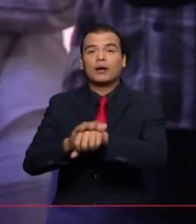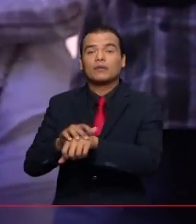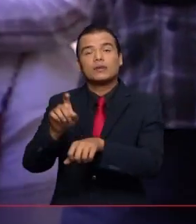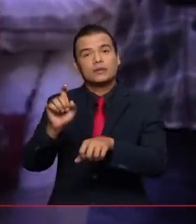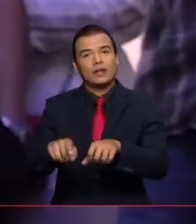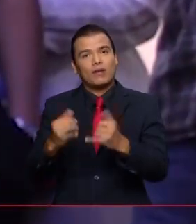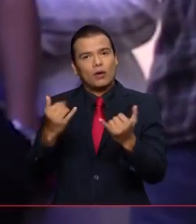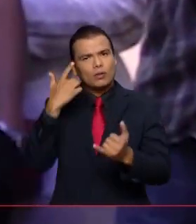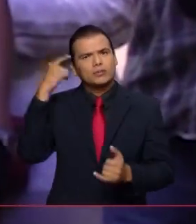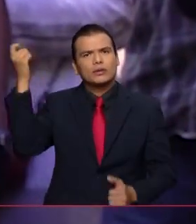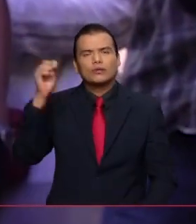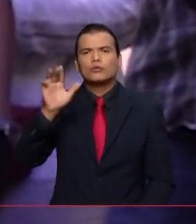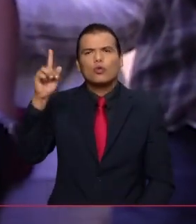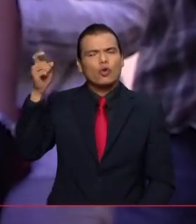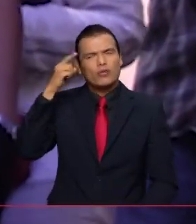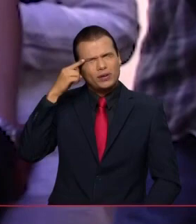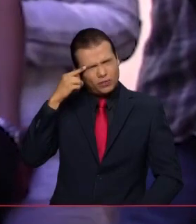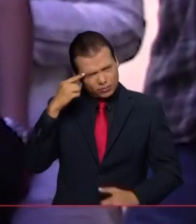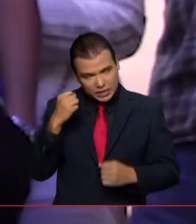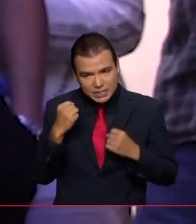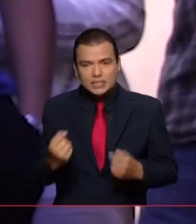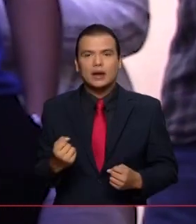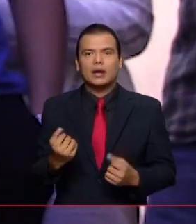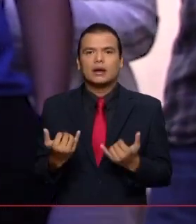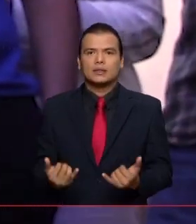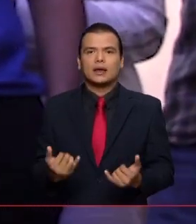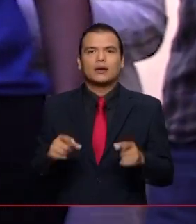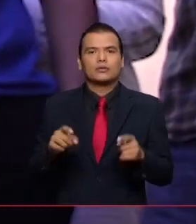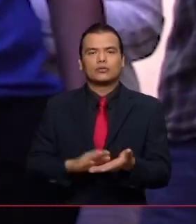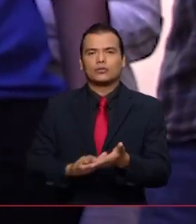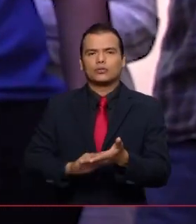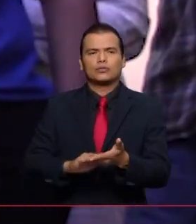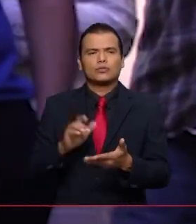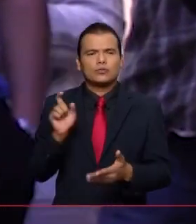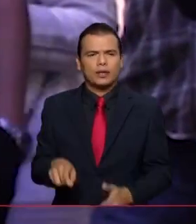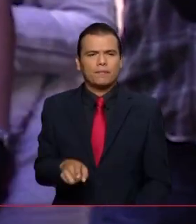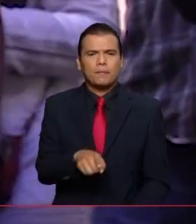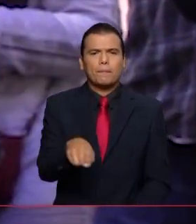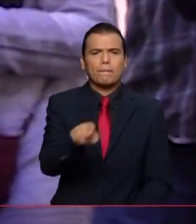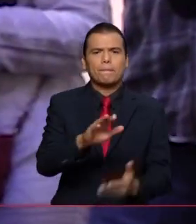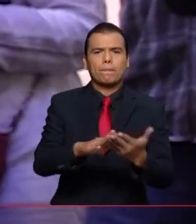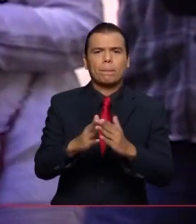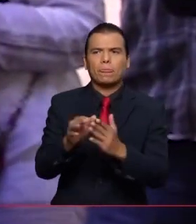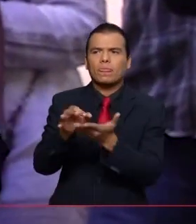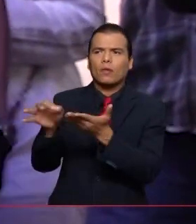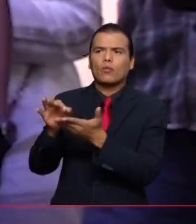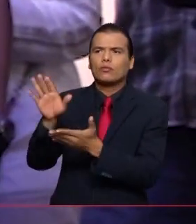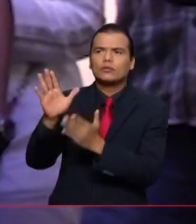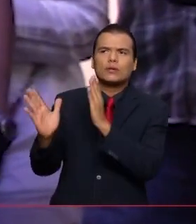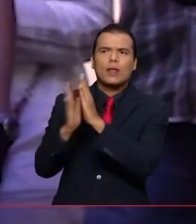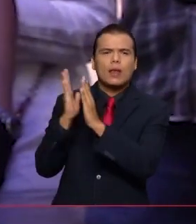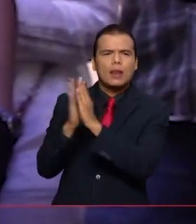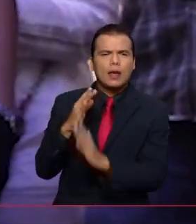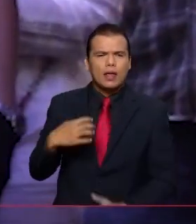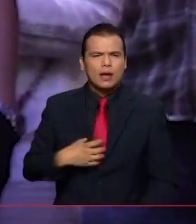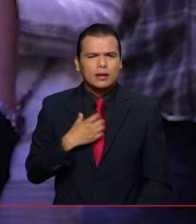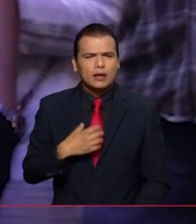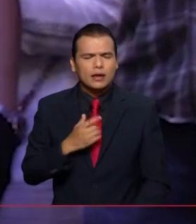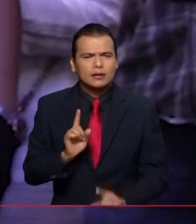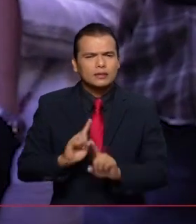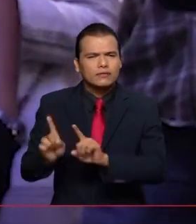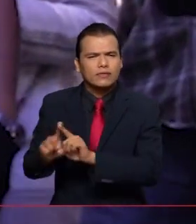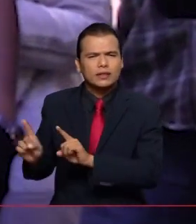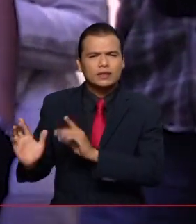hacer, cuando hemos recibido esas quejas de la comunidad de Ortega, esas